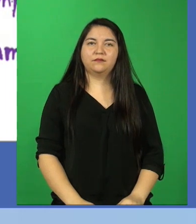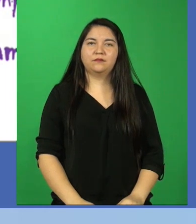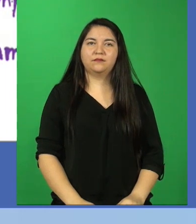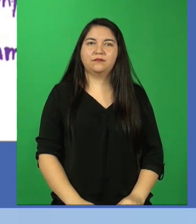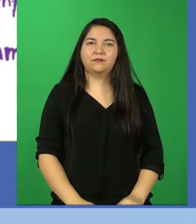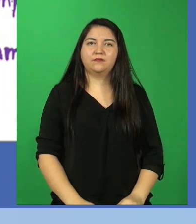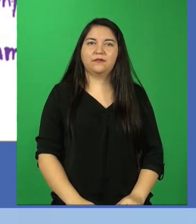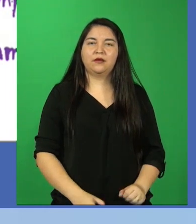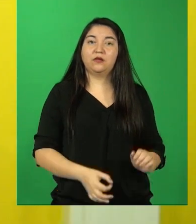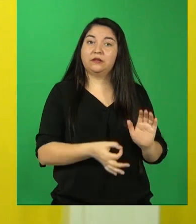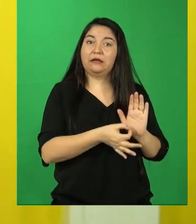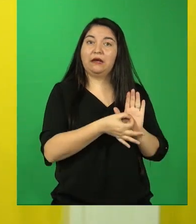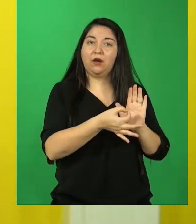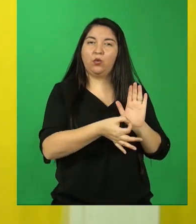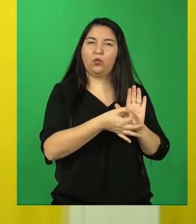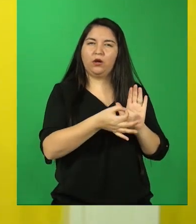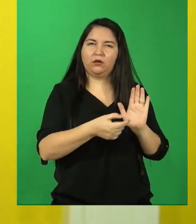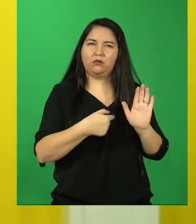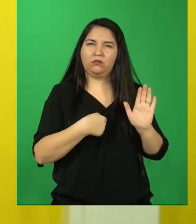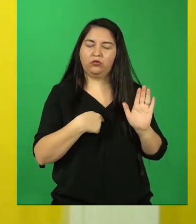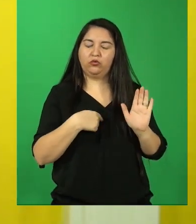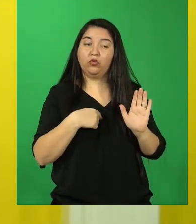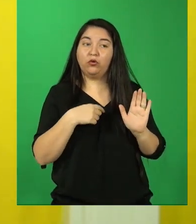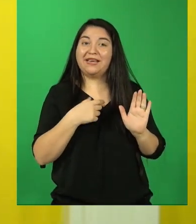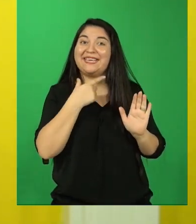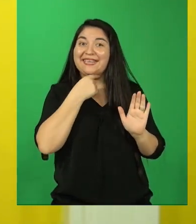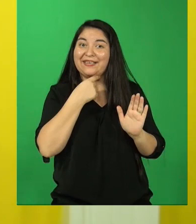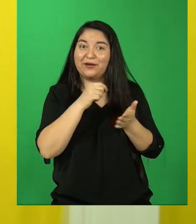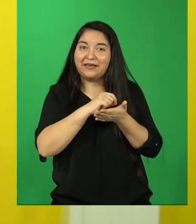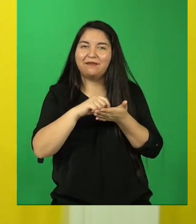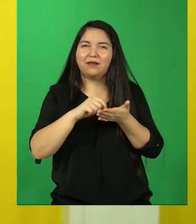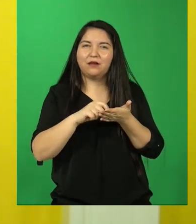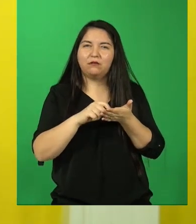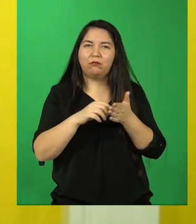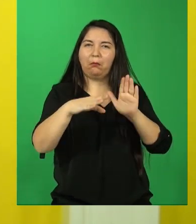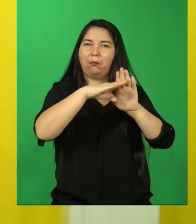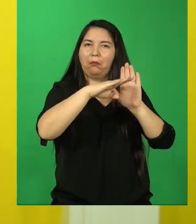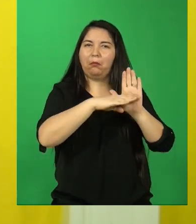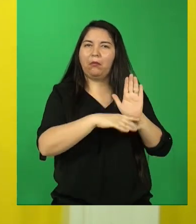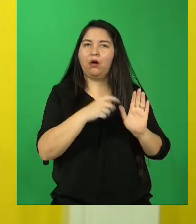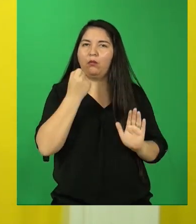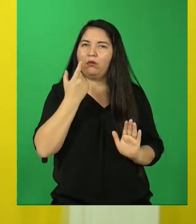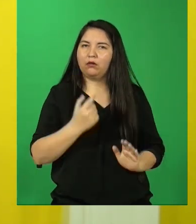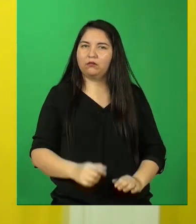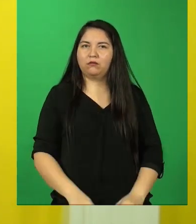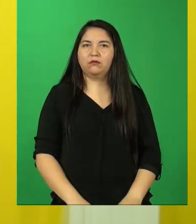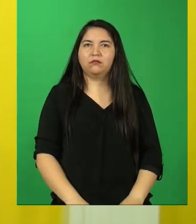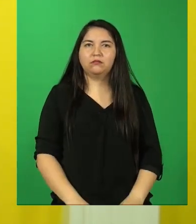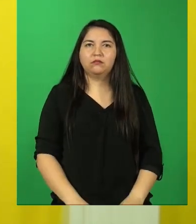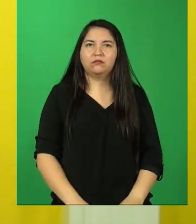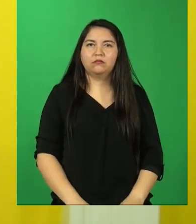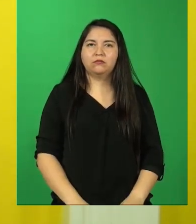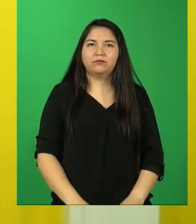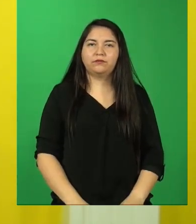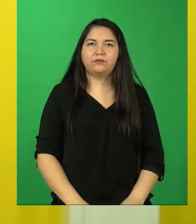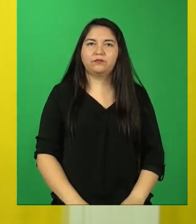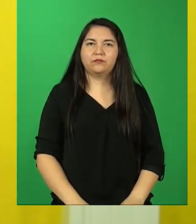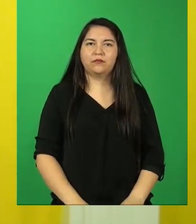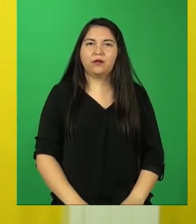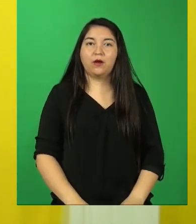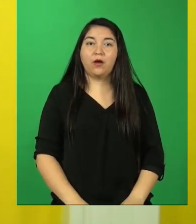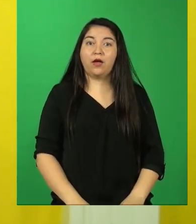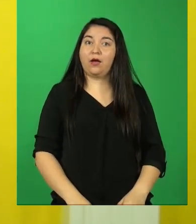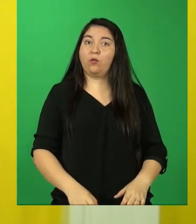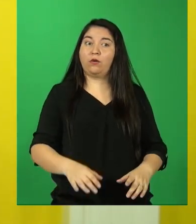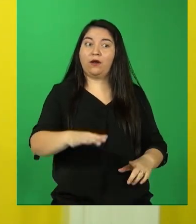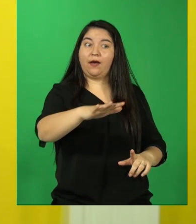me coloque a escribir un cuento? El cuento tiene que tener un